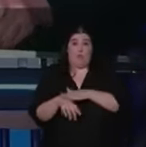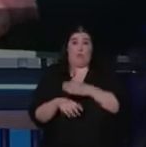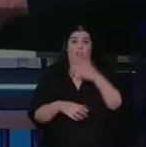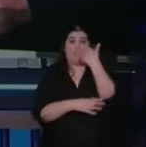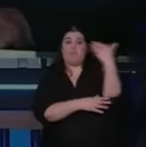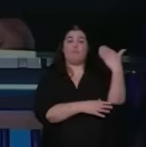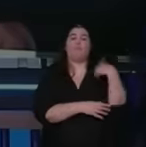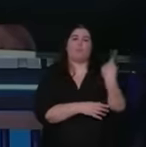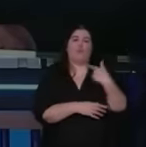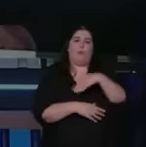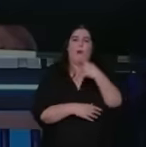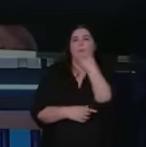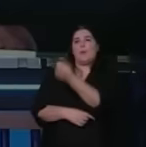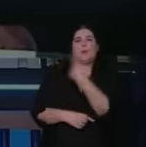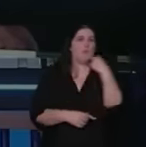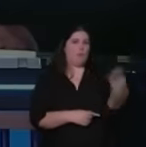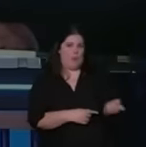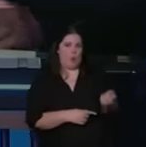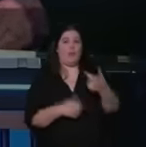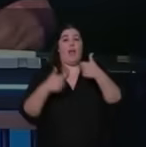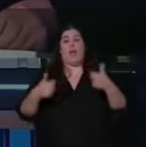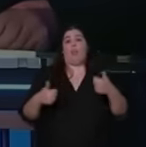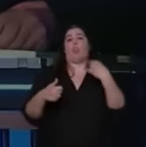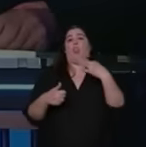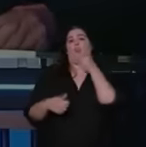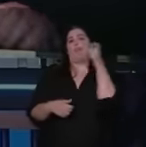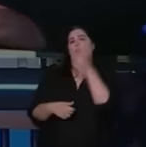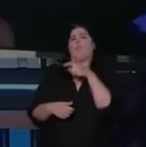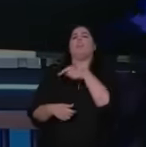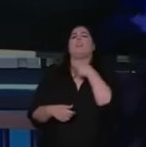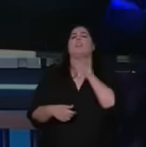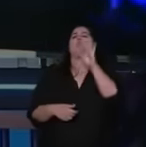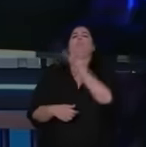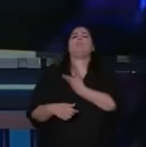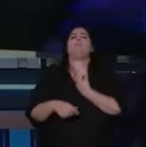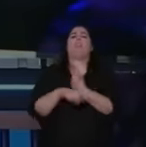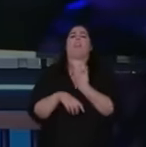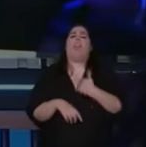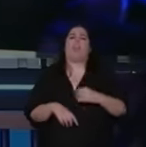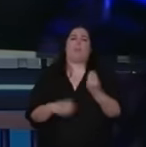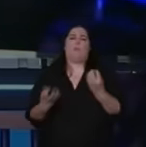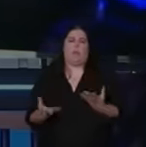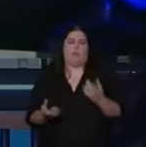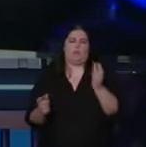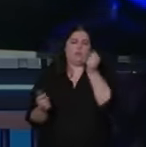hacer una pregunta. Cada candidato deberá responder por qué quiere ser presidente de la nación. Ya